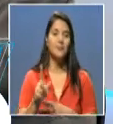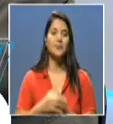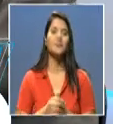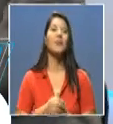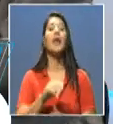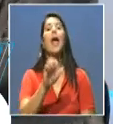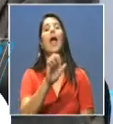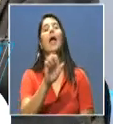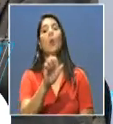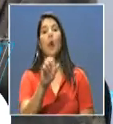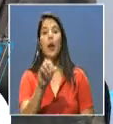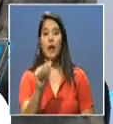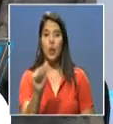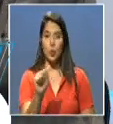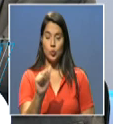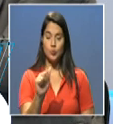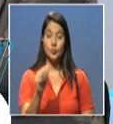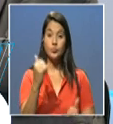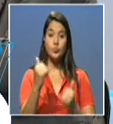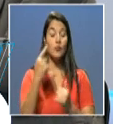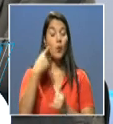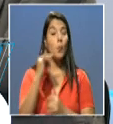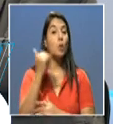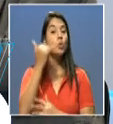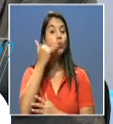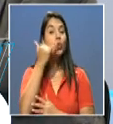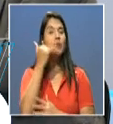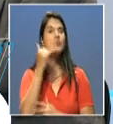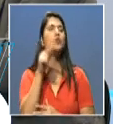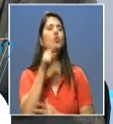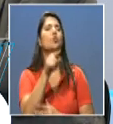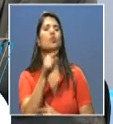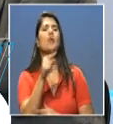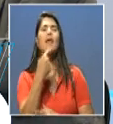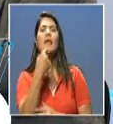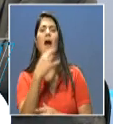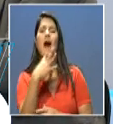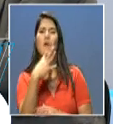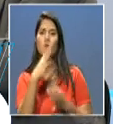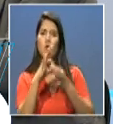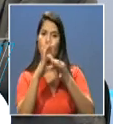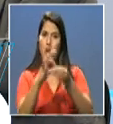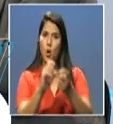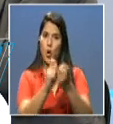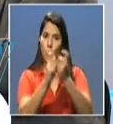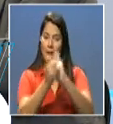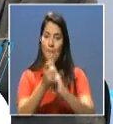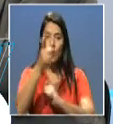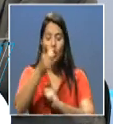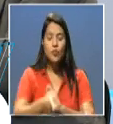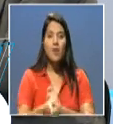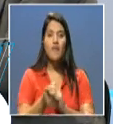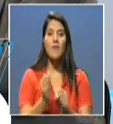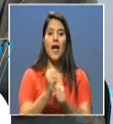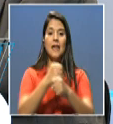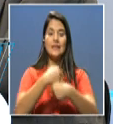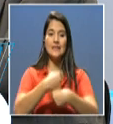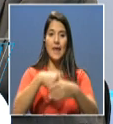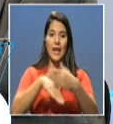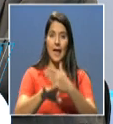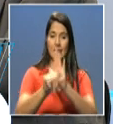nos acompaña vía telefónica. Don Ewald, usted hablaba ahora sobre los cambios que se deben realizar a nivel